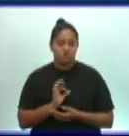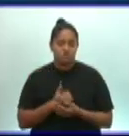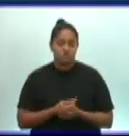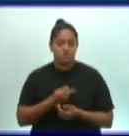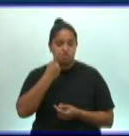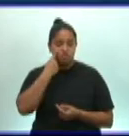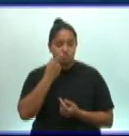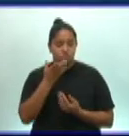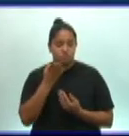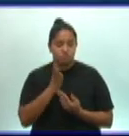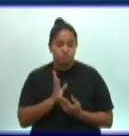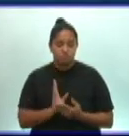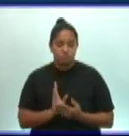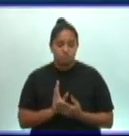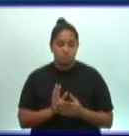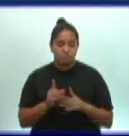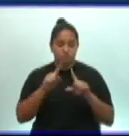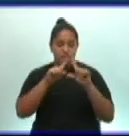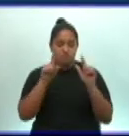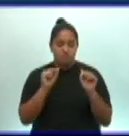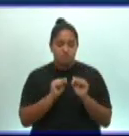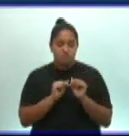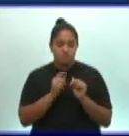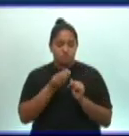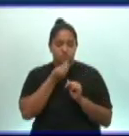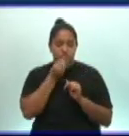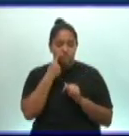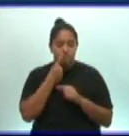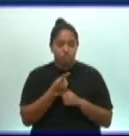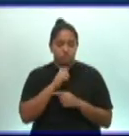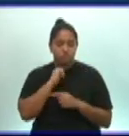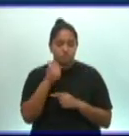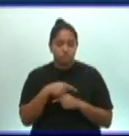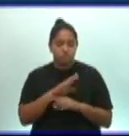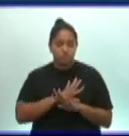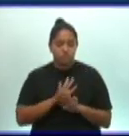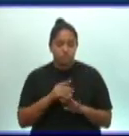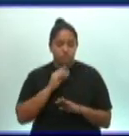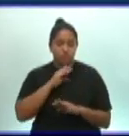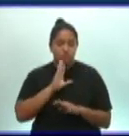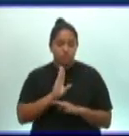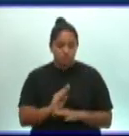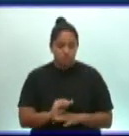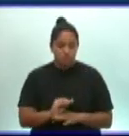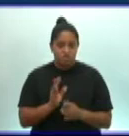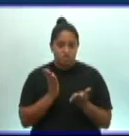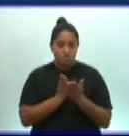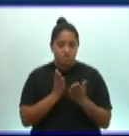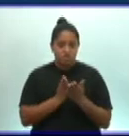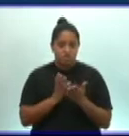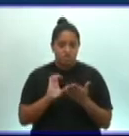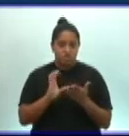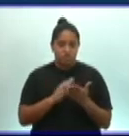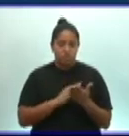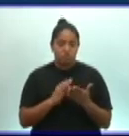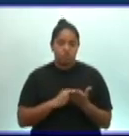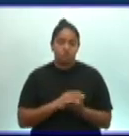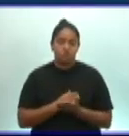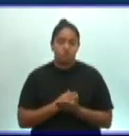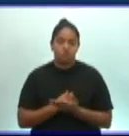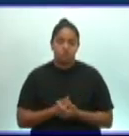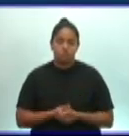la figura, y como ustedes pudieron ver en ejemplos que yo les mandé a estudiar a ustedes en su libro de texto, bueno,